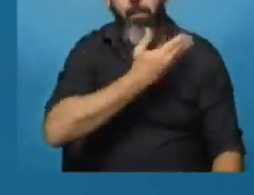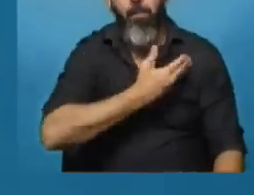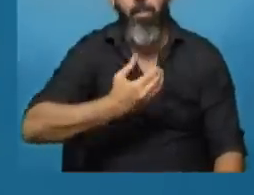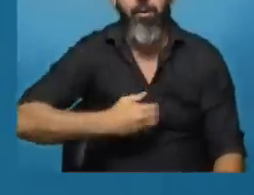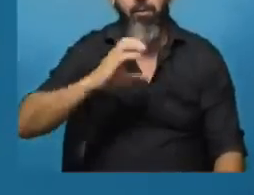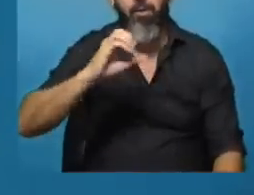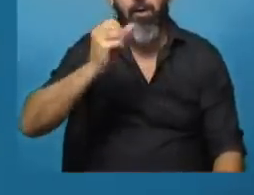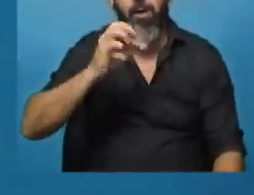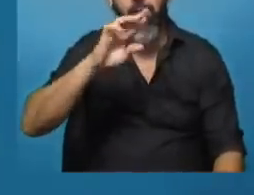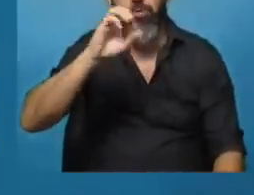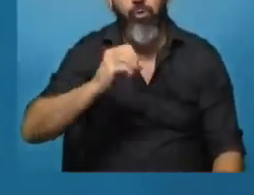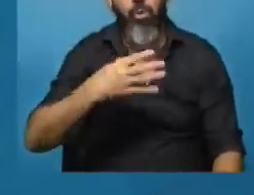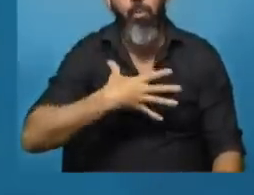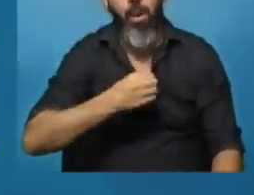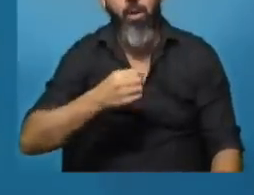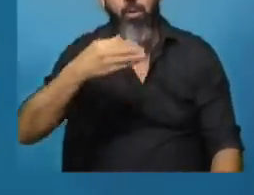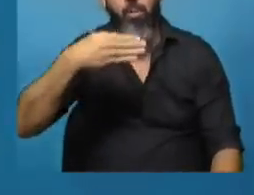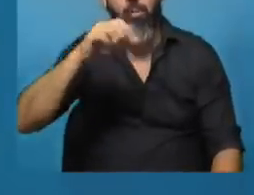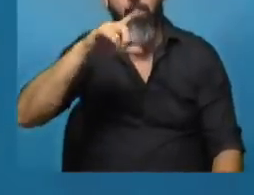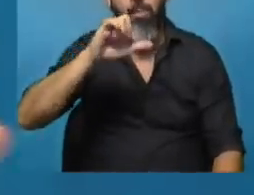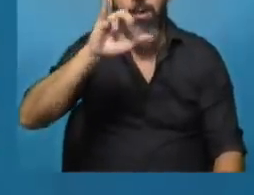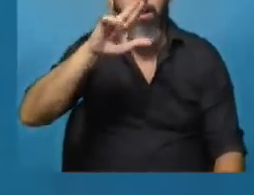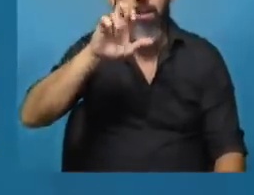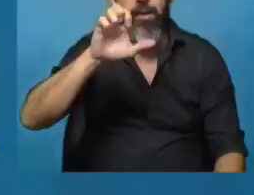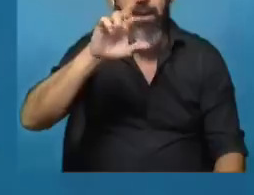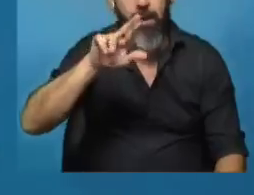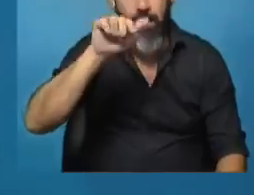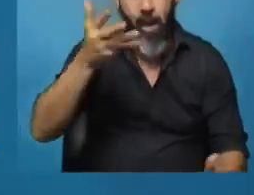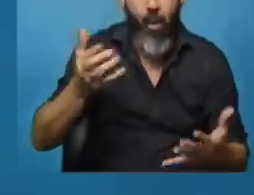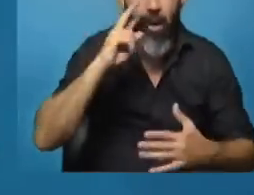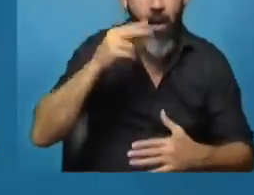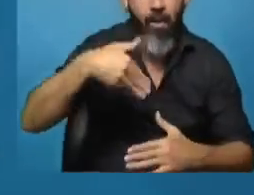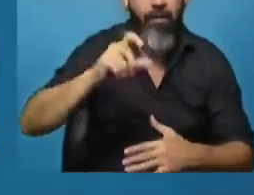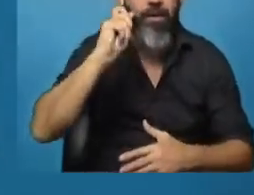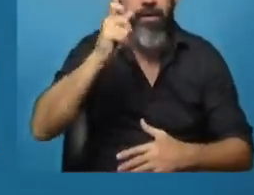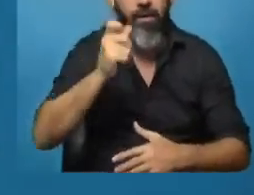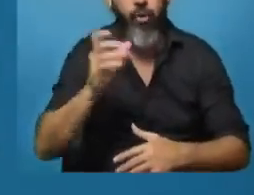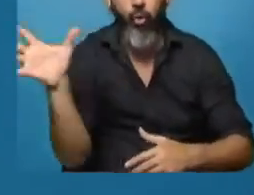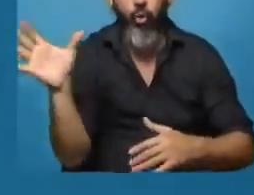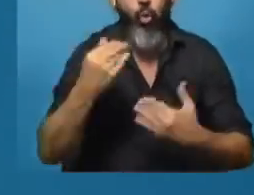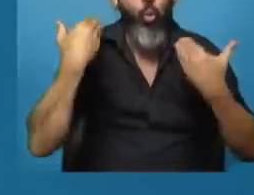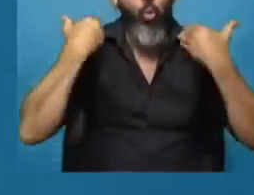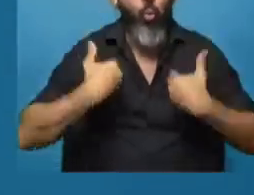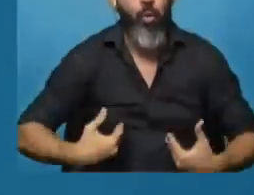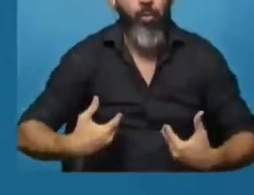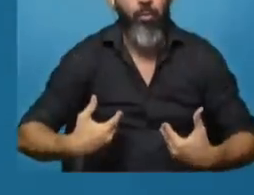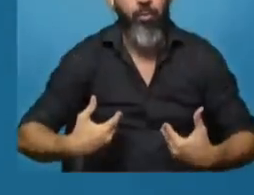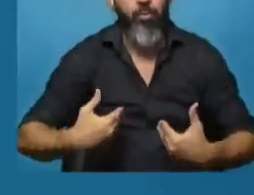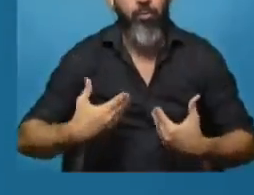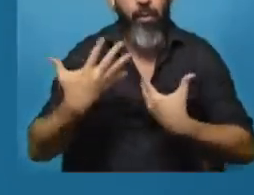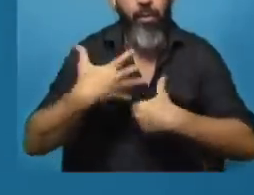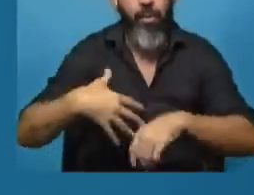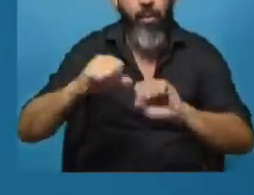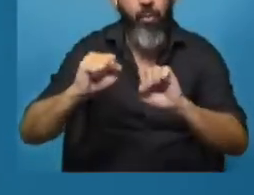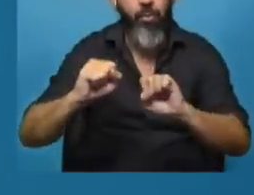Ricardo blanco blayer y ahora estos restos veremos De quién son Pero tenemos todos estos cuerpos que han sido ubicados